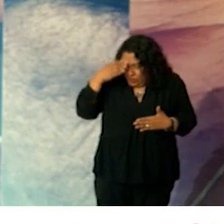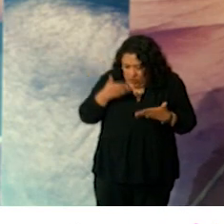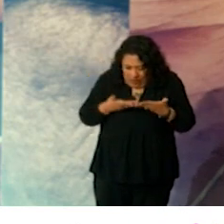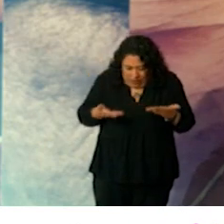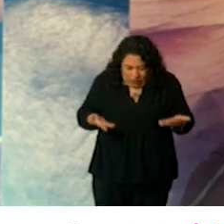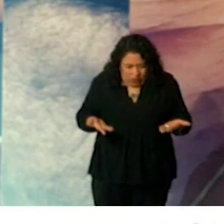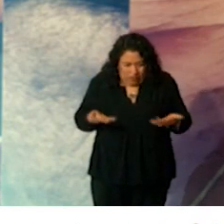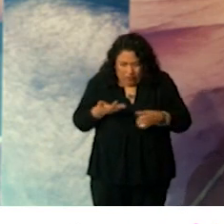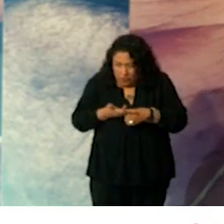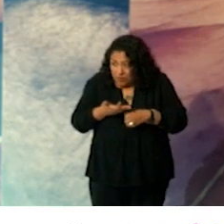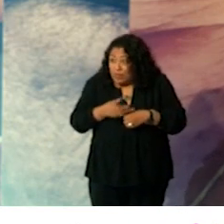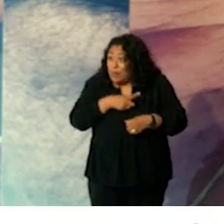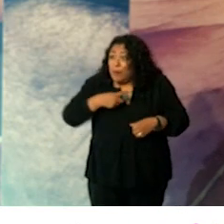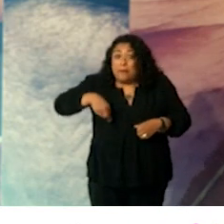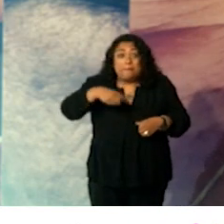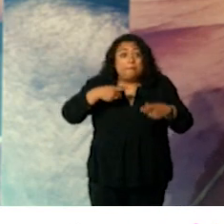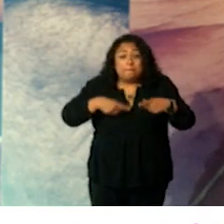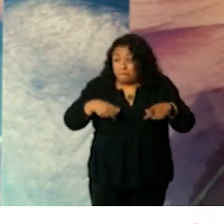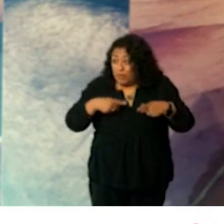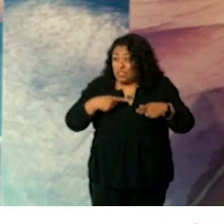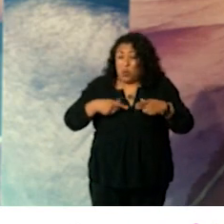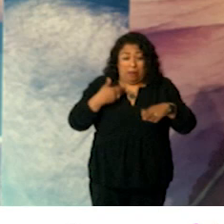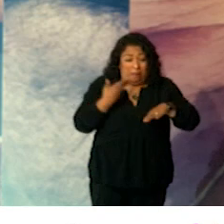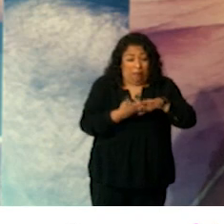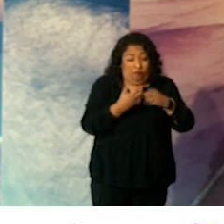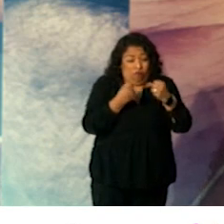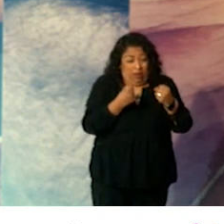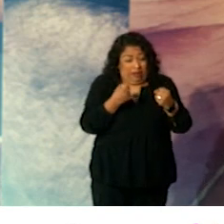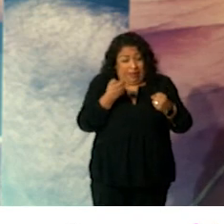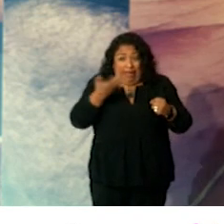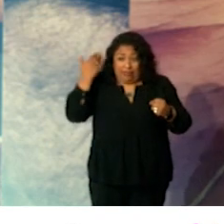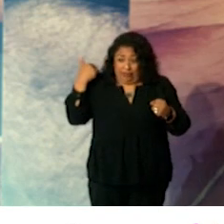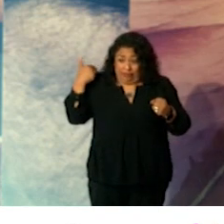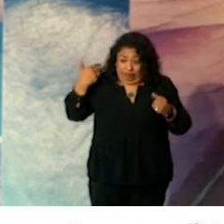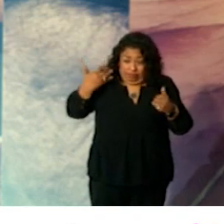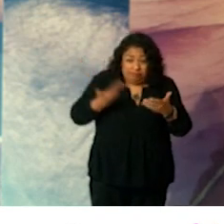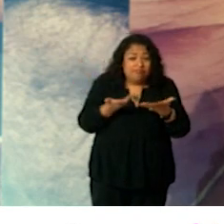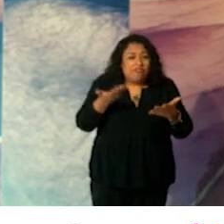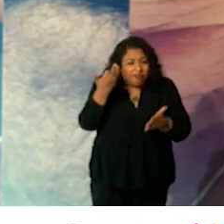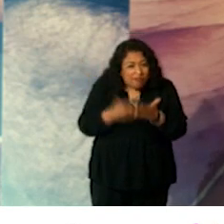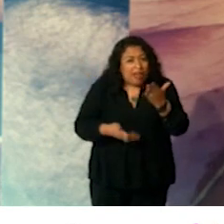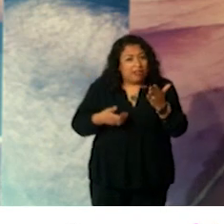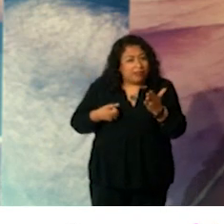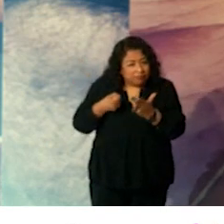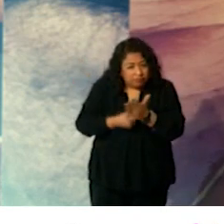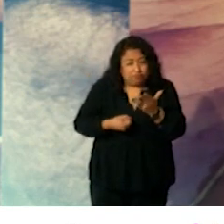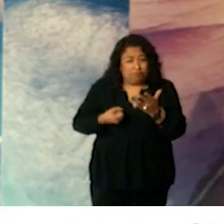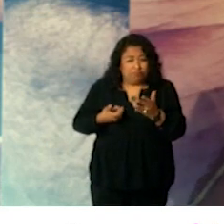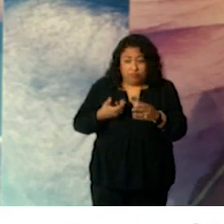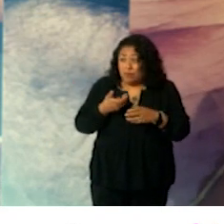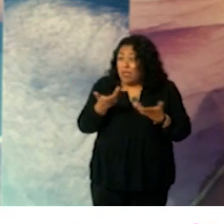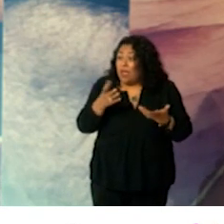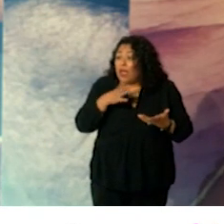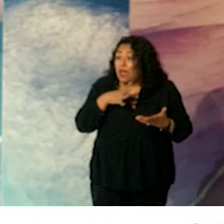construcción que la gente que más está afectada por esa construcción no está poniendo fuerza ahí, porque está